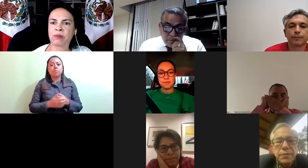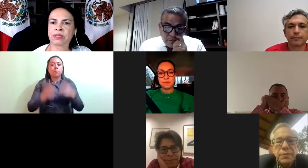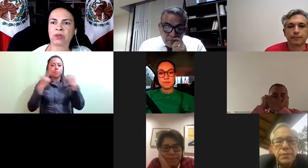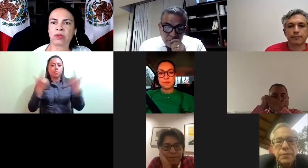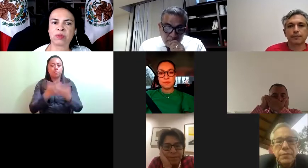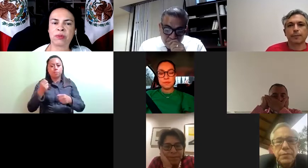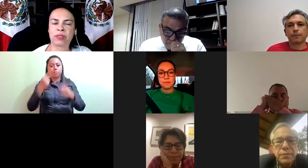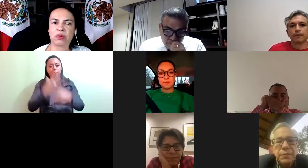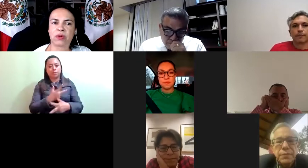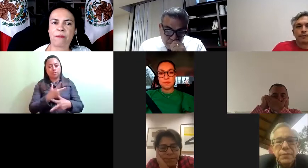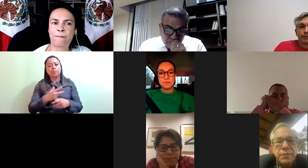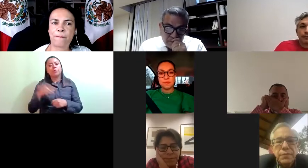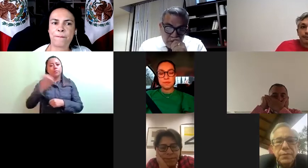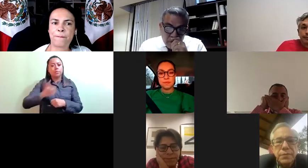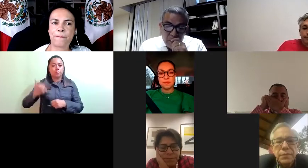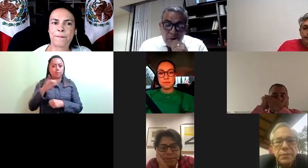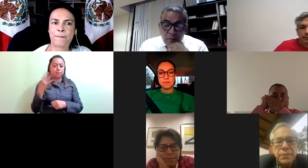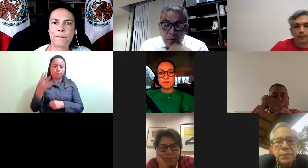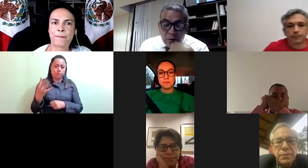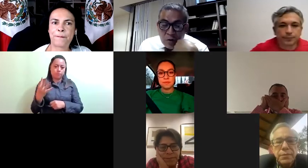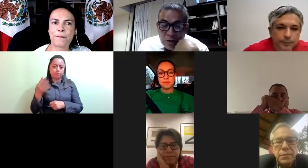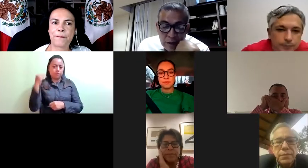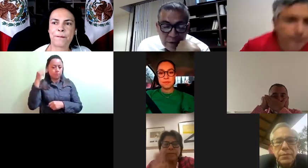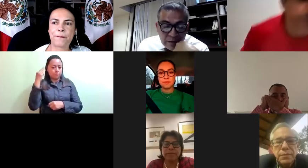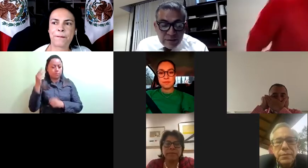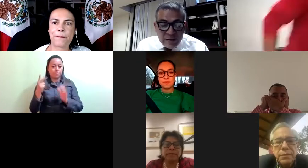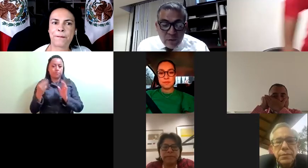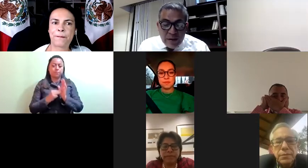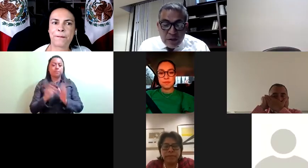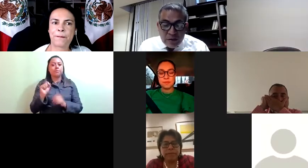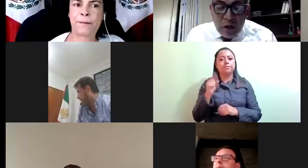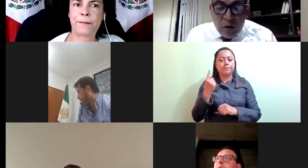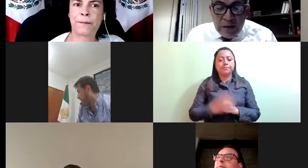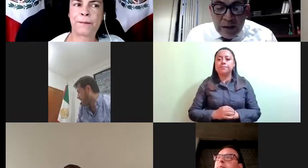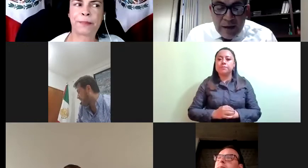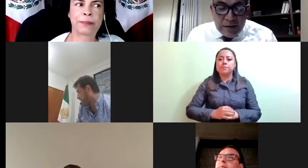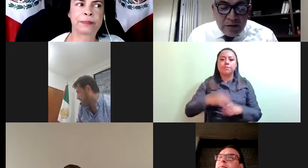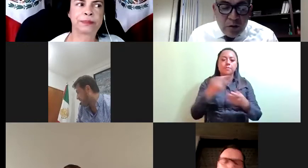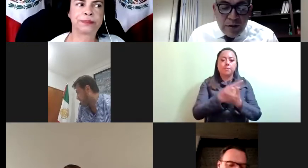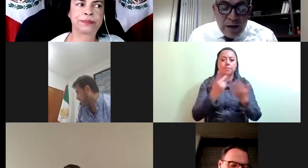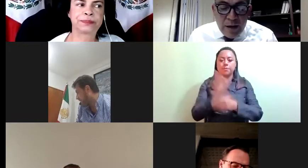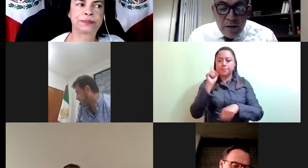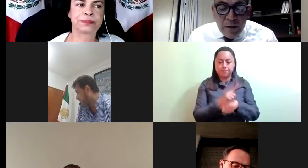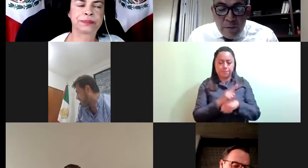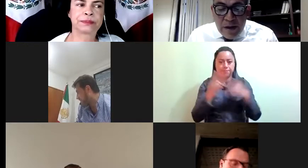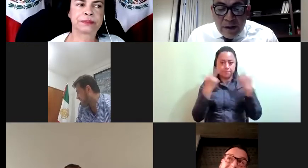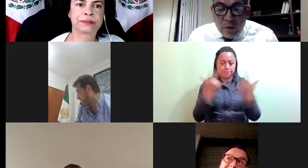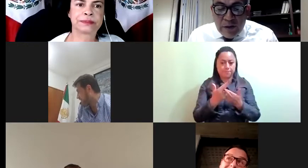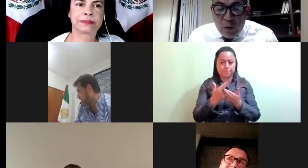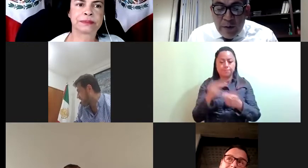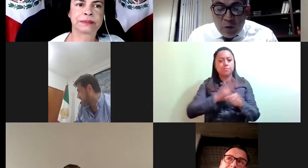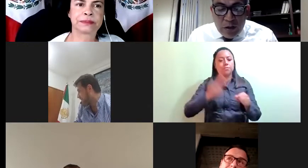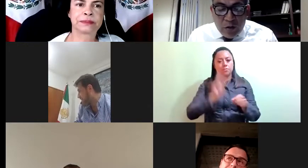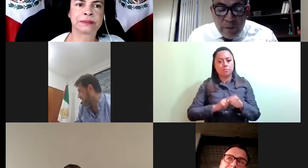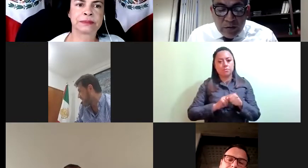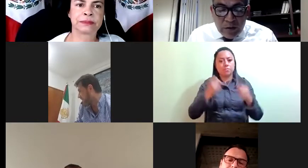4 de marzo de 2021. Por instrucciones de la presidencia, se somete a votación el orden del día de la sesión ordinaria vía remota